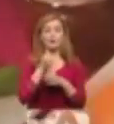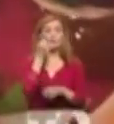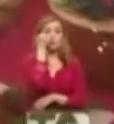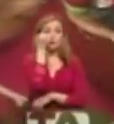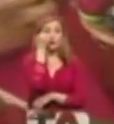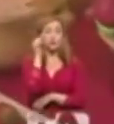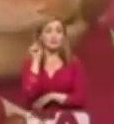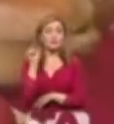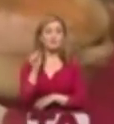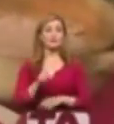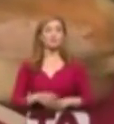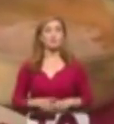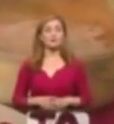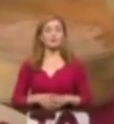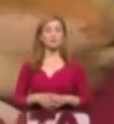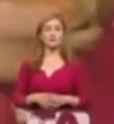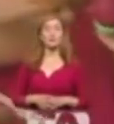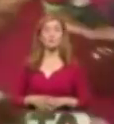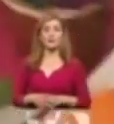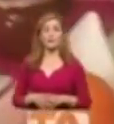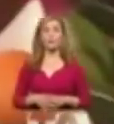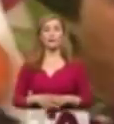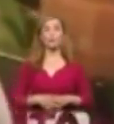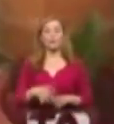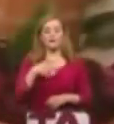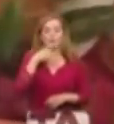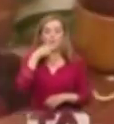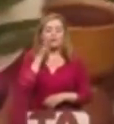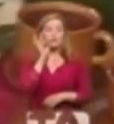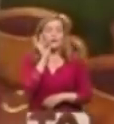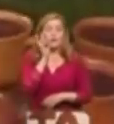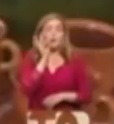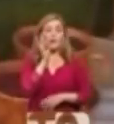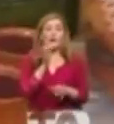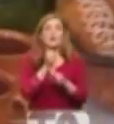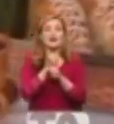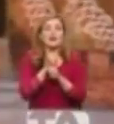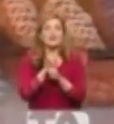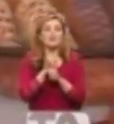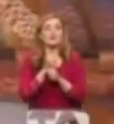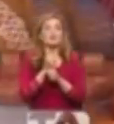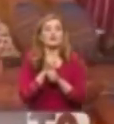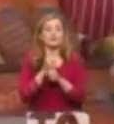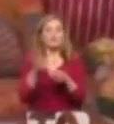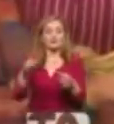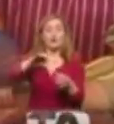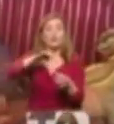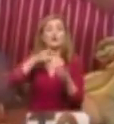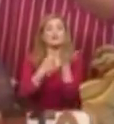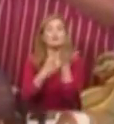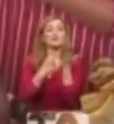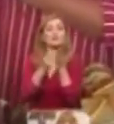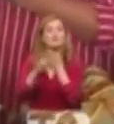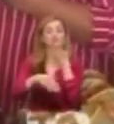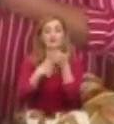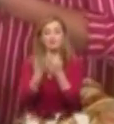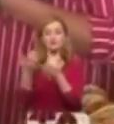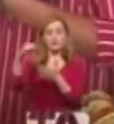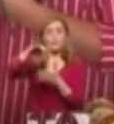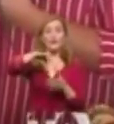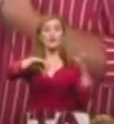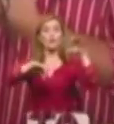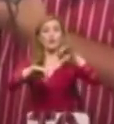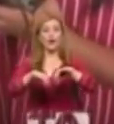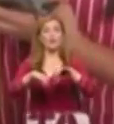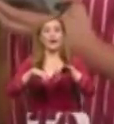se queda atrás porque tiene un olor sabroso. ¿De qué está hecha y qué le han puesto? Nosotros le hemos puesto todos los ingredientes que tienen,